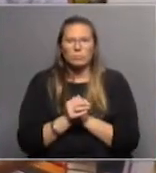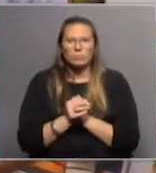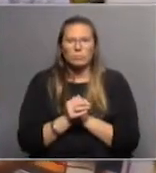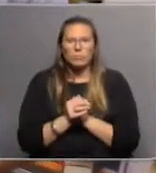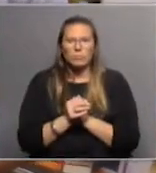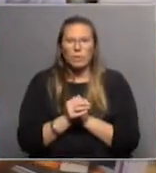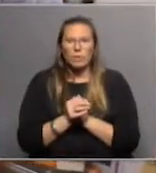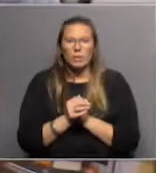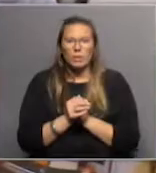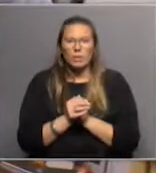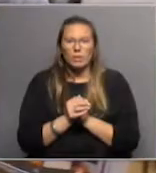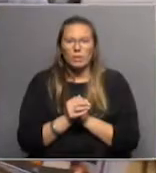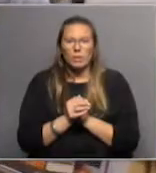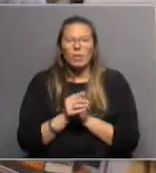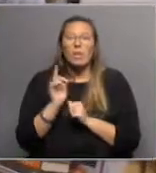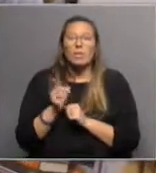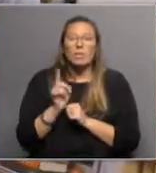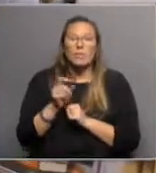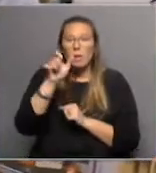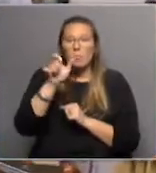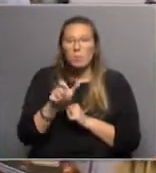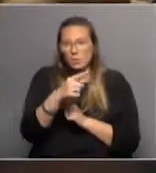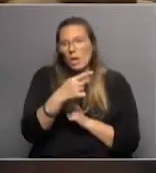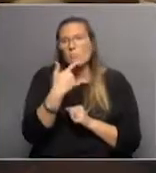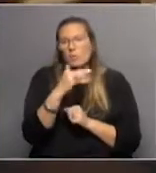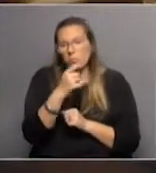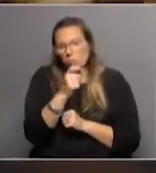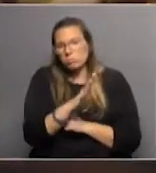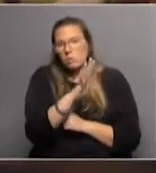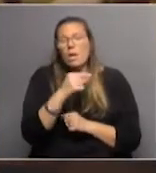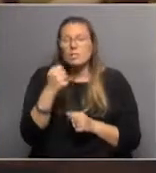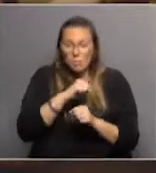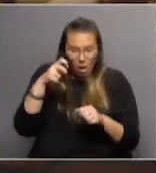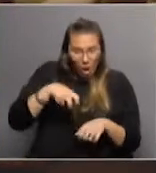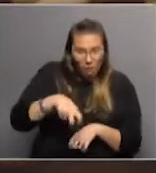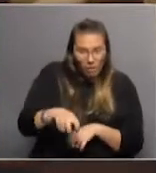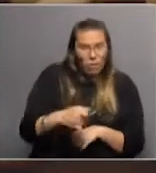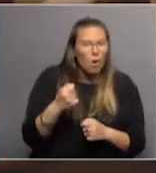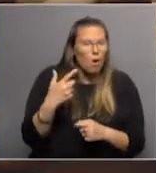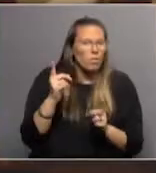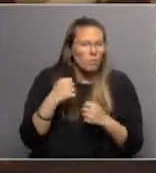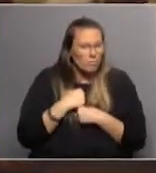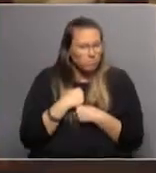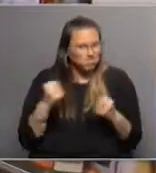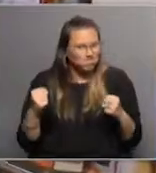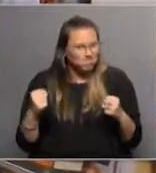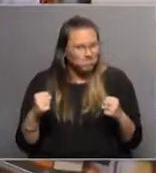Hay que guiar. A él personalmente le gusta Lovecraft. ¿Se puede ir para abajo o hay que ser valiente para ir para abajo?